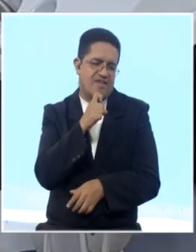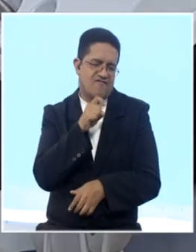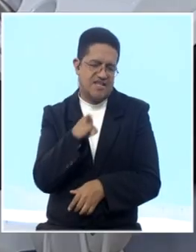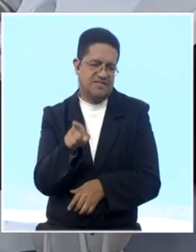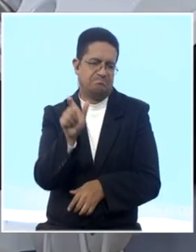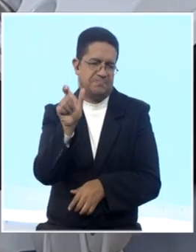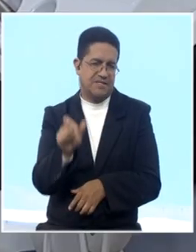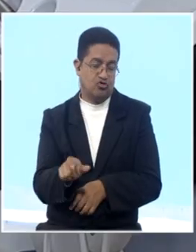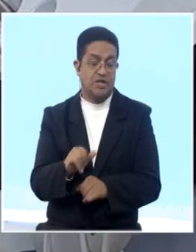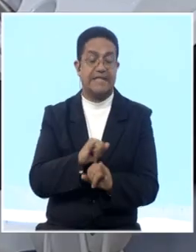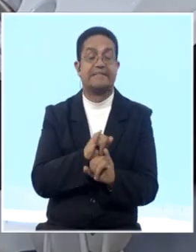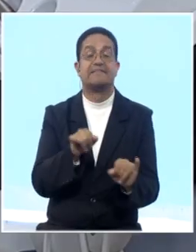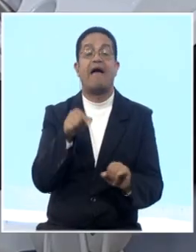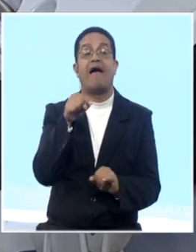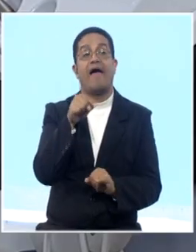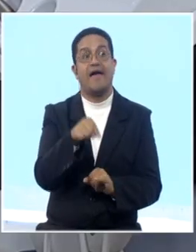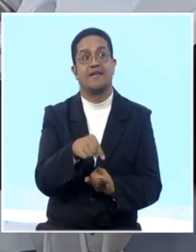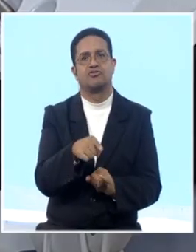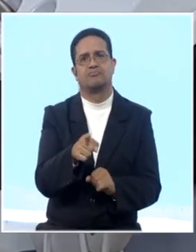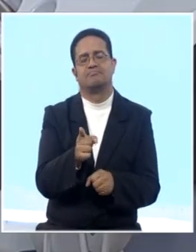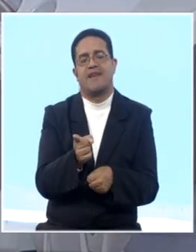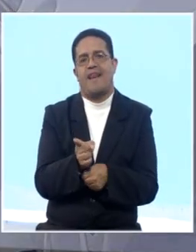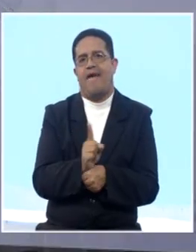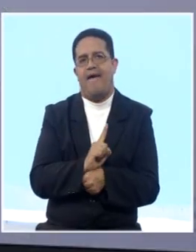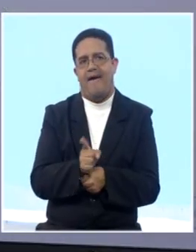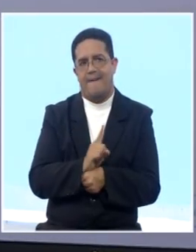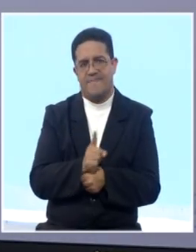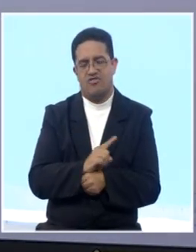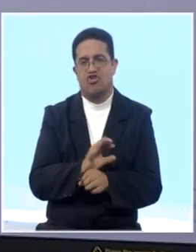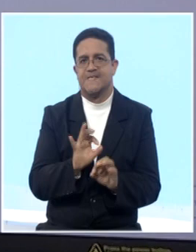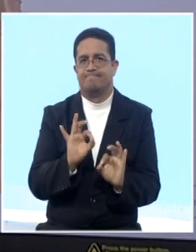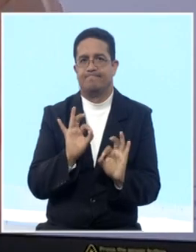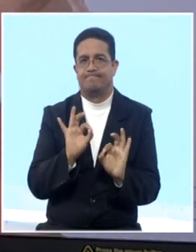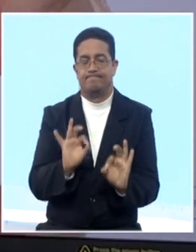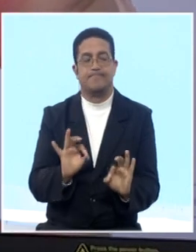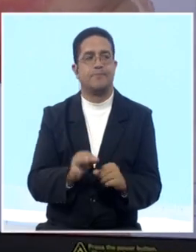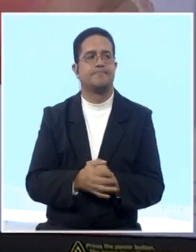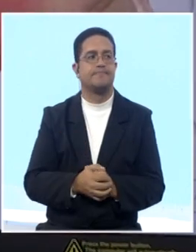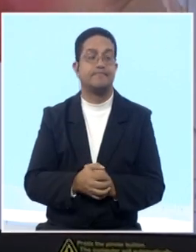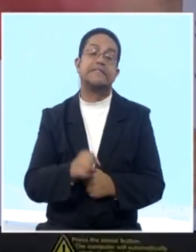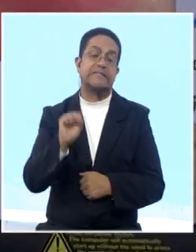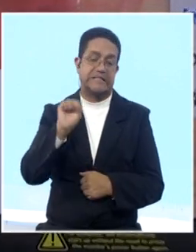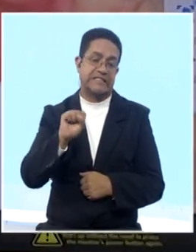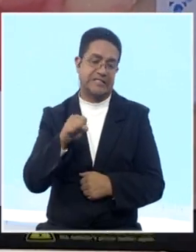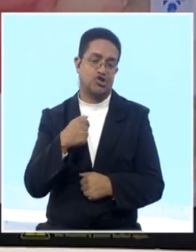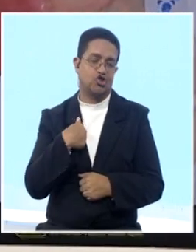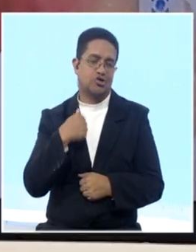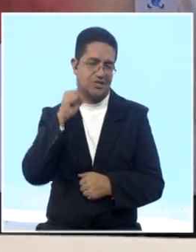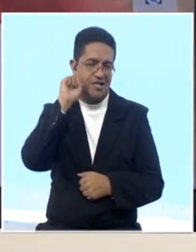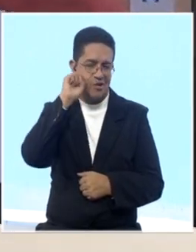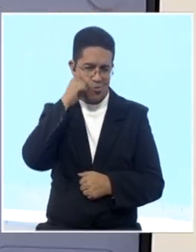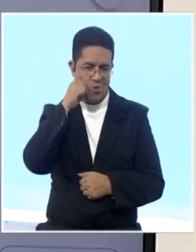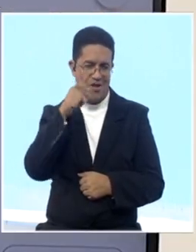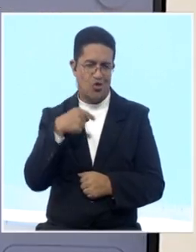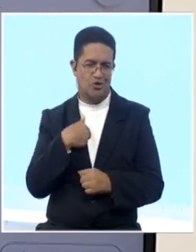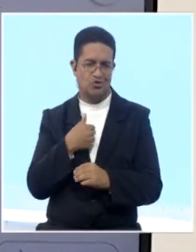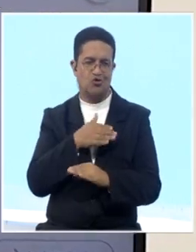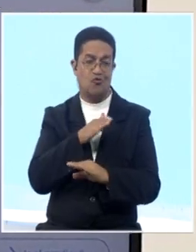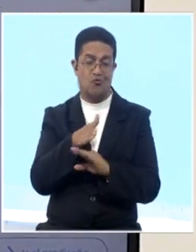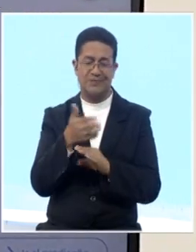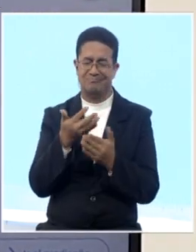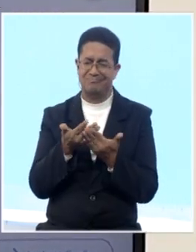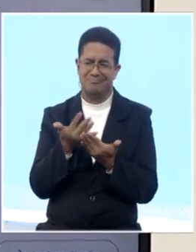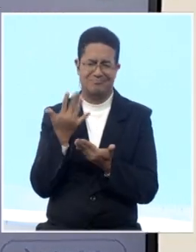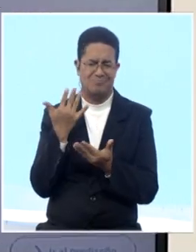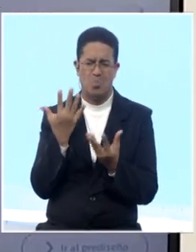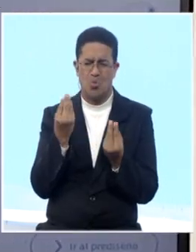paciente. Ya esto es un procedimiento sumamente más rápido, más preciso. Sí, yo me acuerdo que yo llegué a hacerme ese procedimiento hace mucho